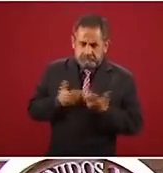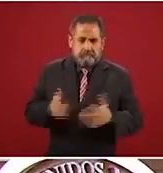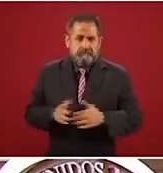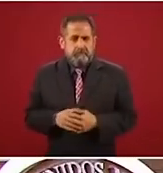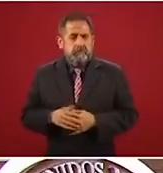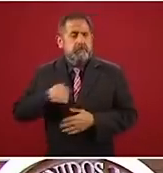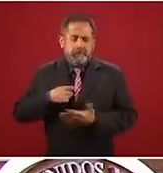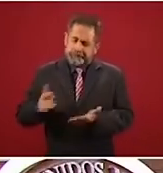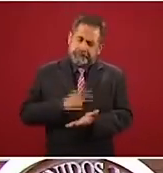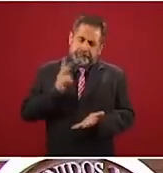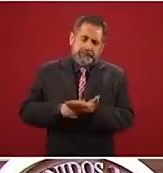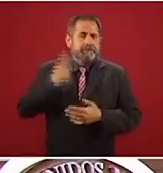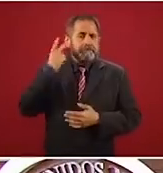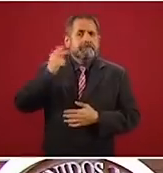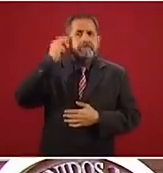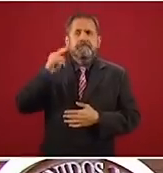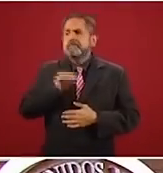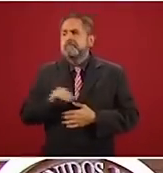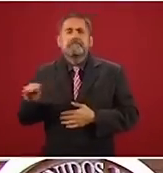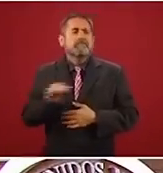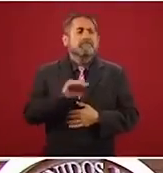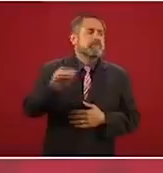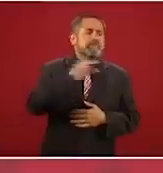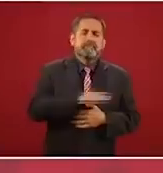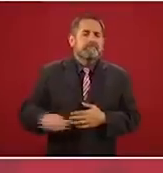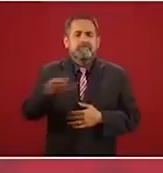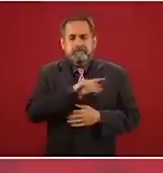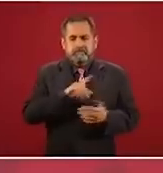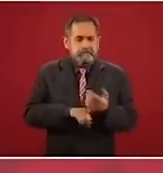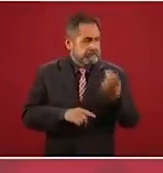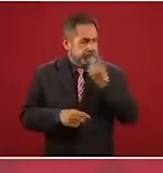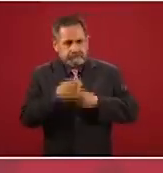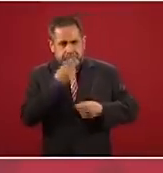estoy recorriendo el país y ahí me están